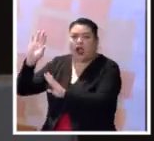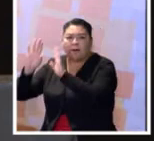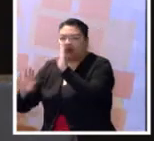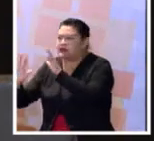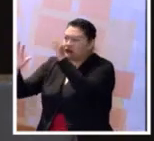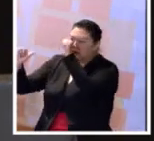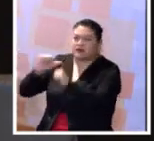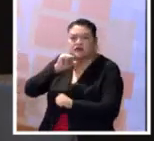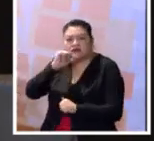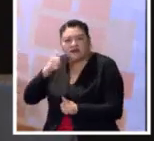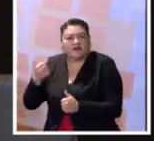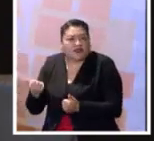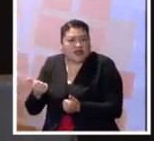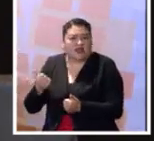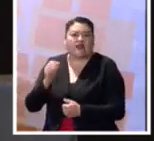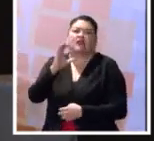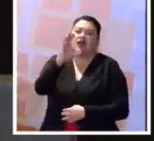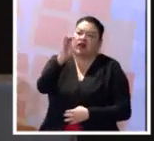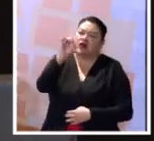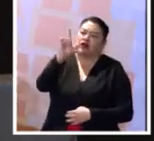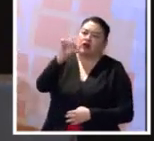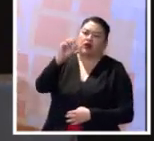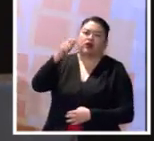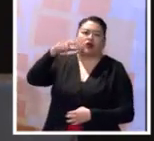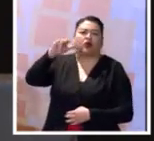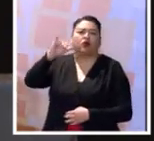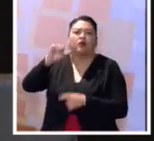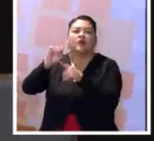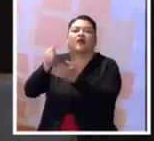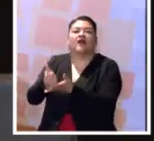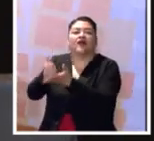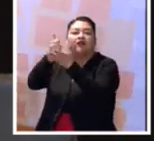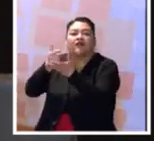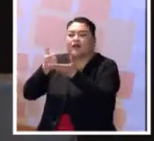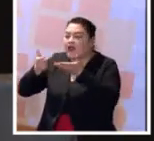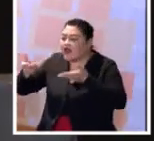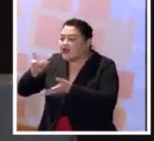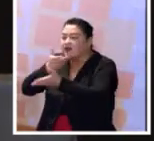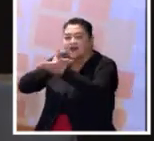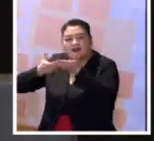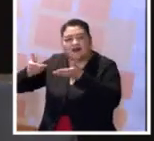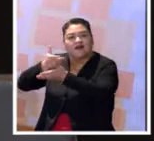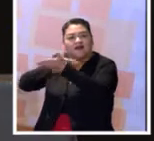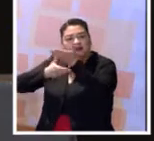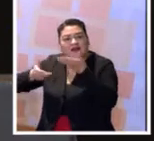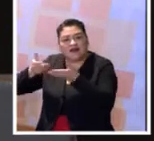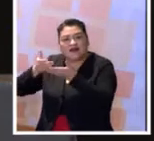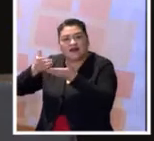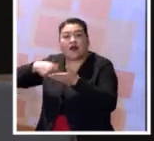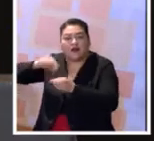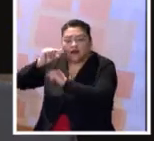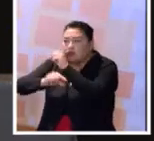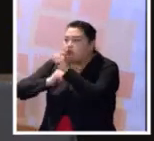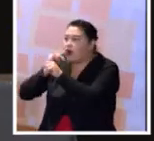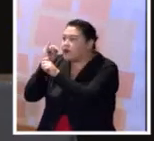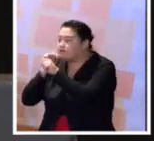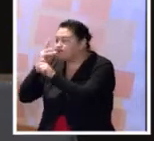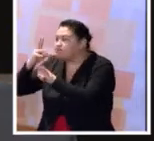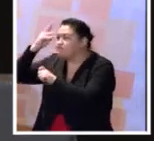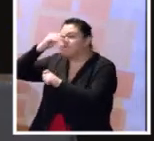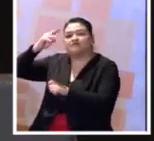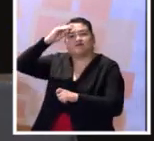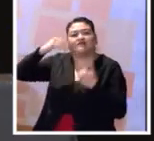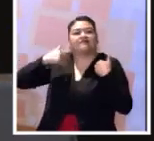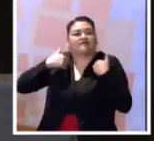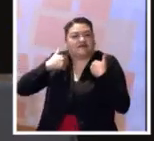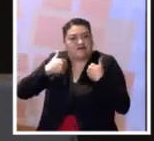un ejercicio para construir conocimiento de manera colectiva, para identificar